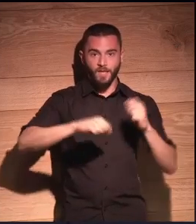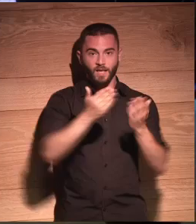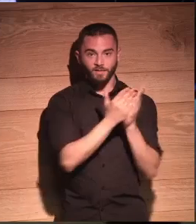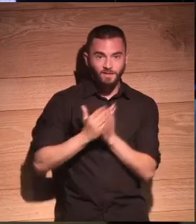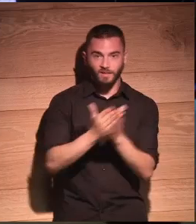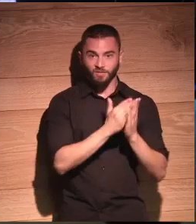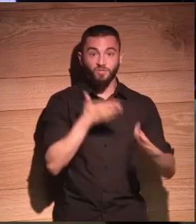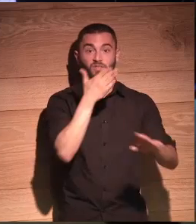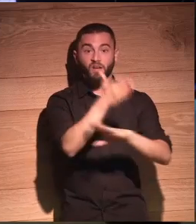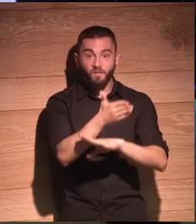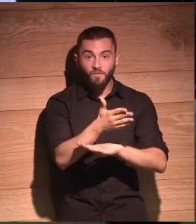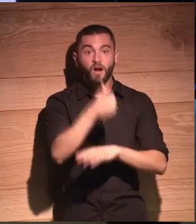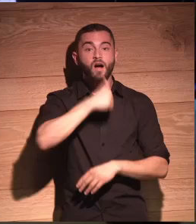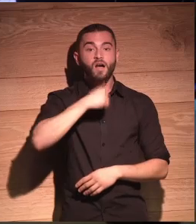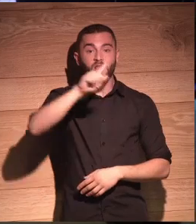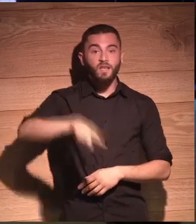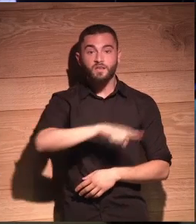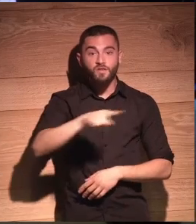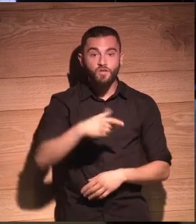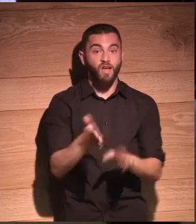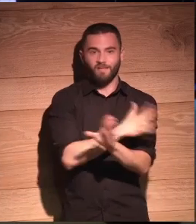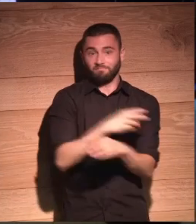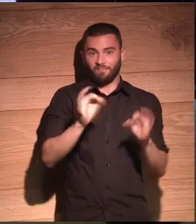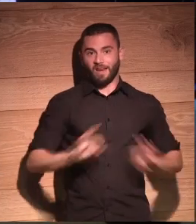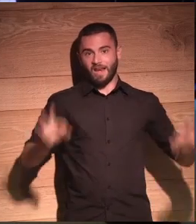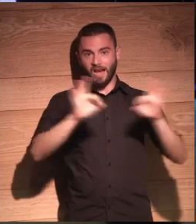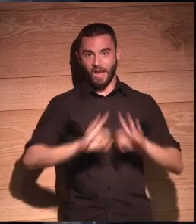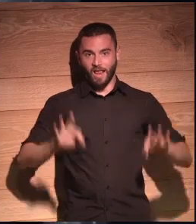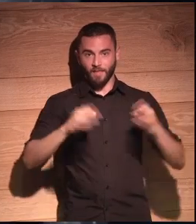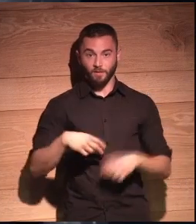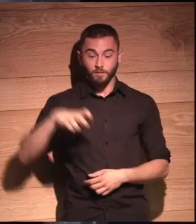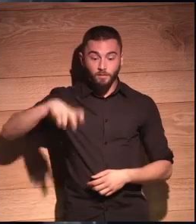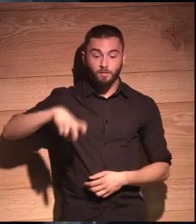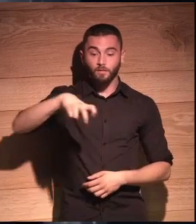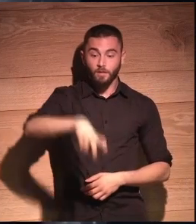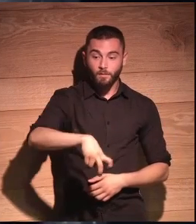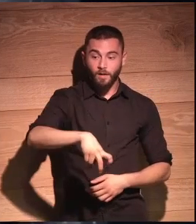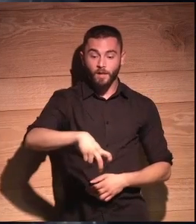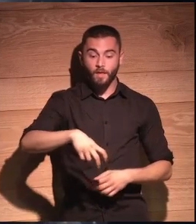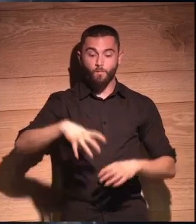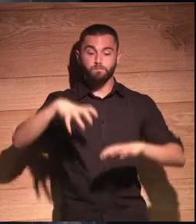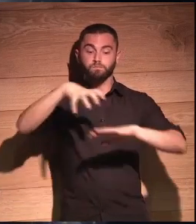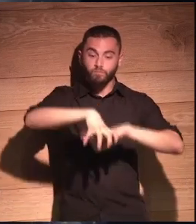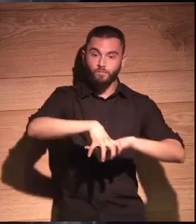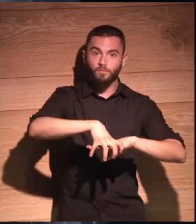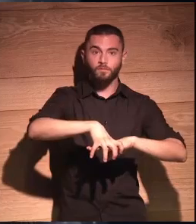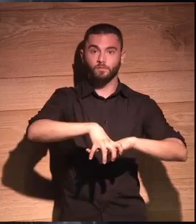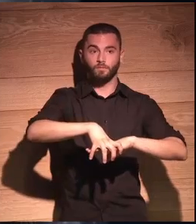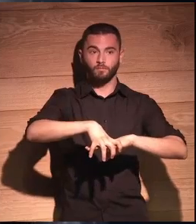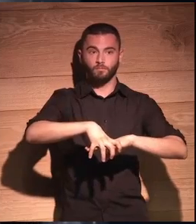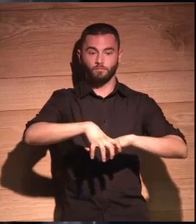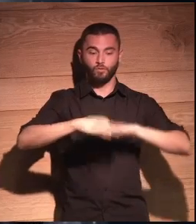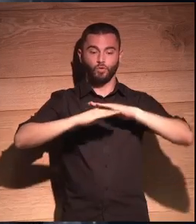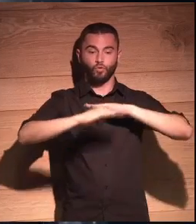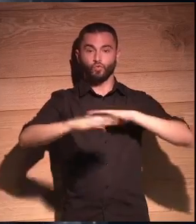Él comenta, y además en los comentarios dice, en la bajada no hemos generado un cráter, lo cual quiere decir estamos sobre un suelo